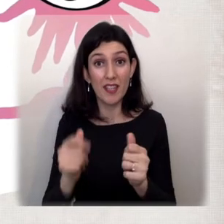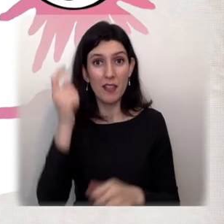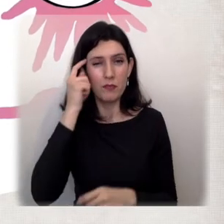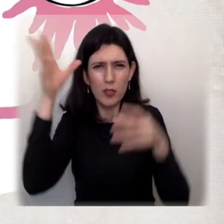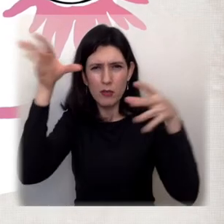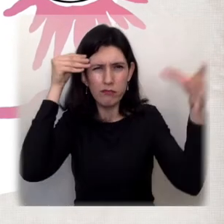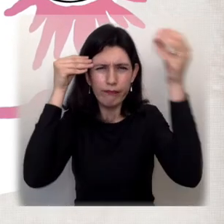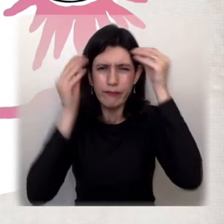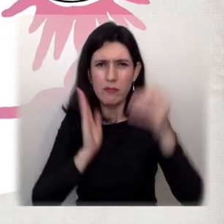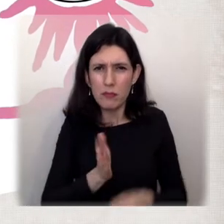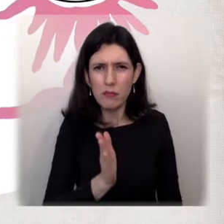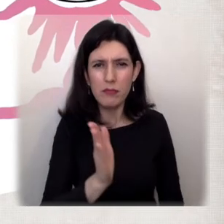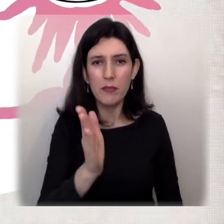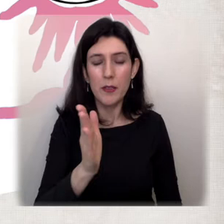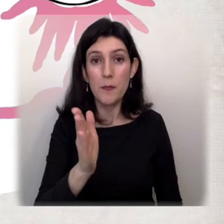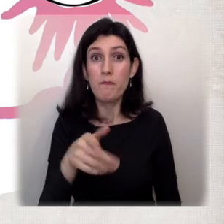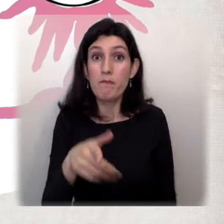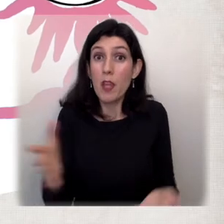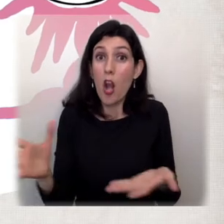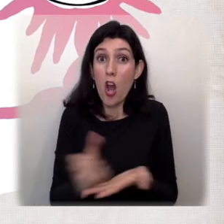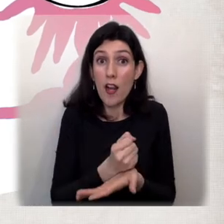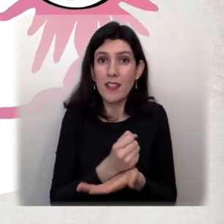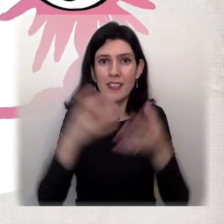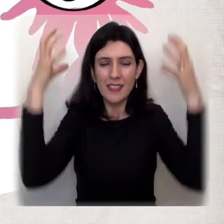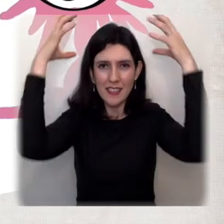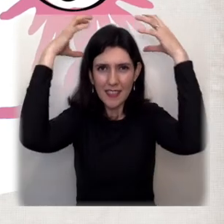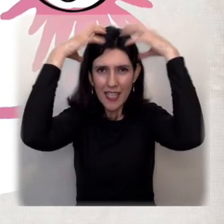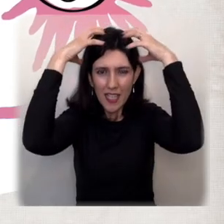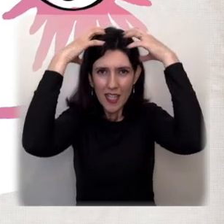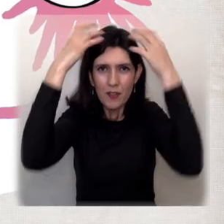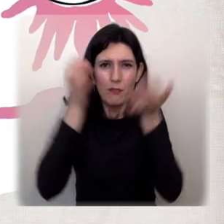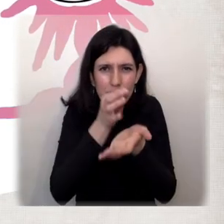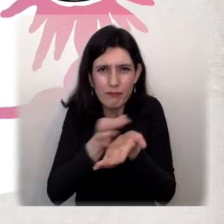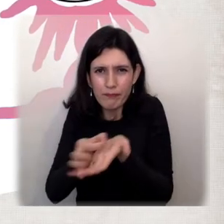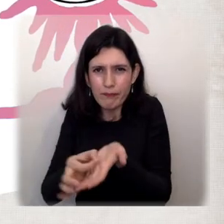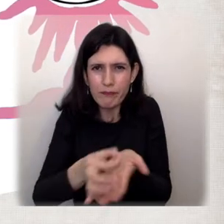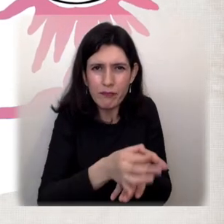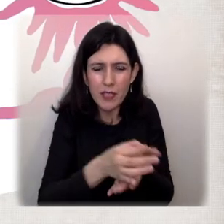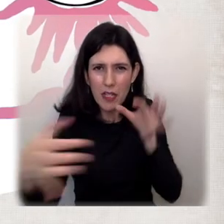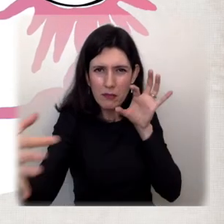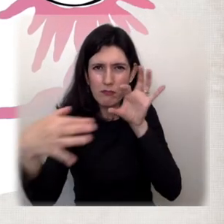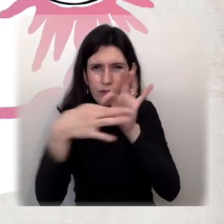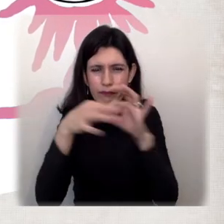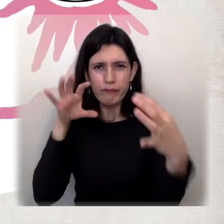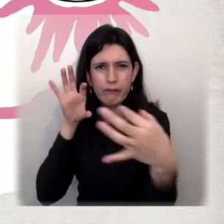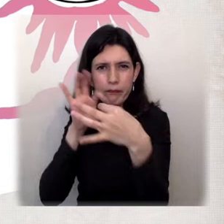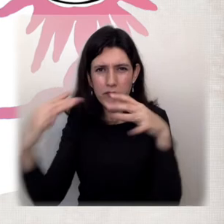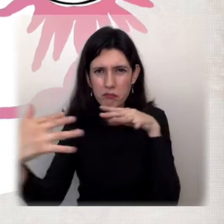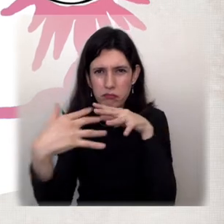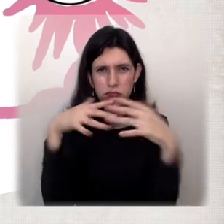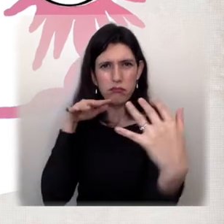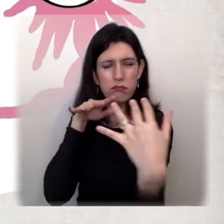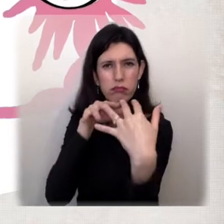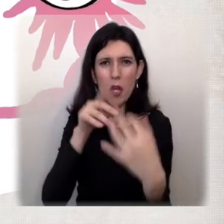esto, nuestro cerebro se va construyendo como una ciudad compuesta de muchas conexiones neuronales. Estas conexiones funcionan como